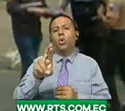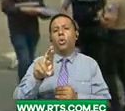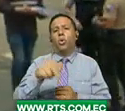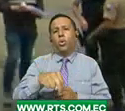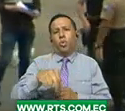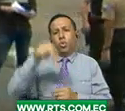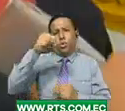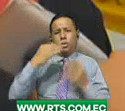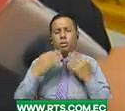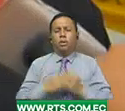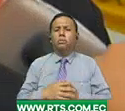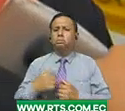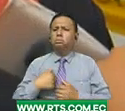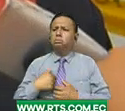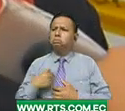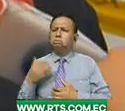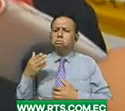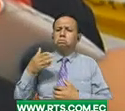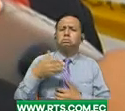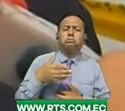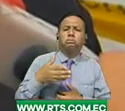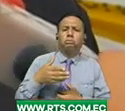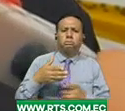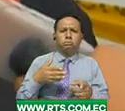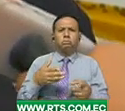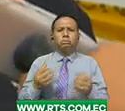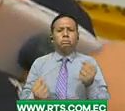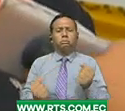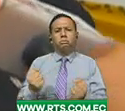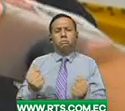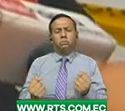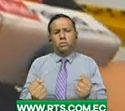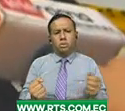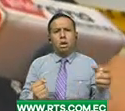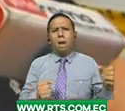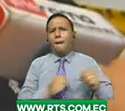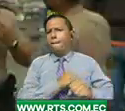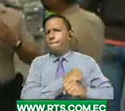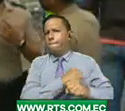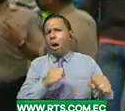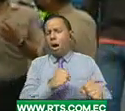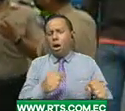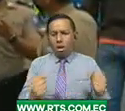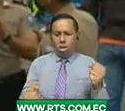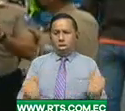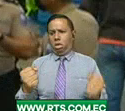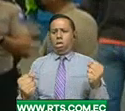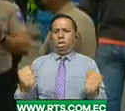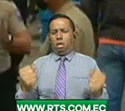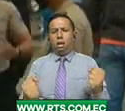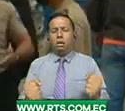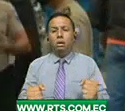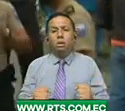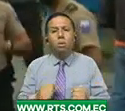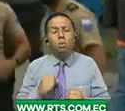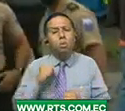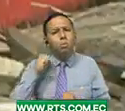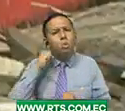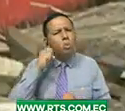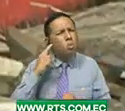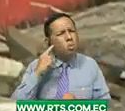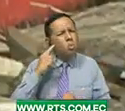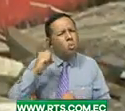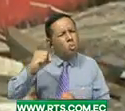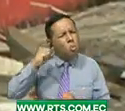Estábamos ahí recién llegando por el taller y hasta el carro se movió cuando se la explosión. Y escuché un estruendo tremendo, como que